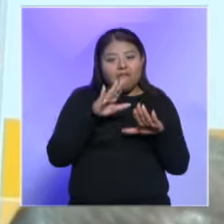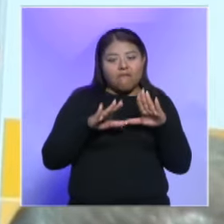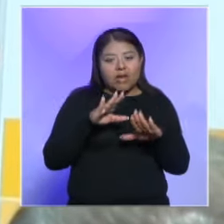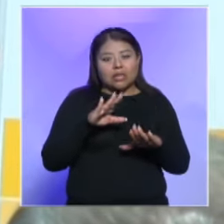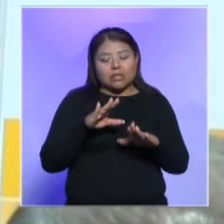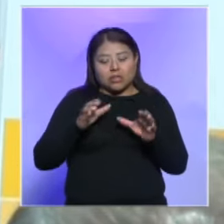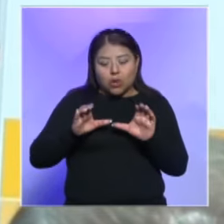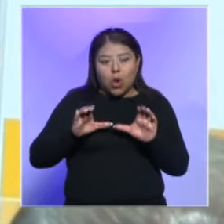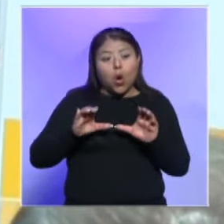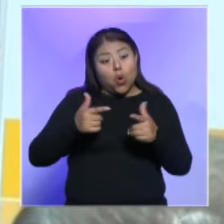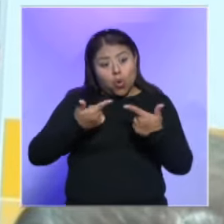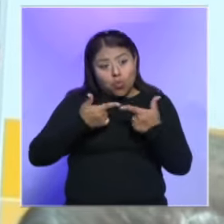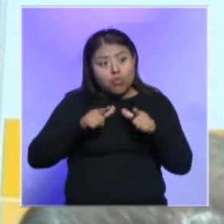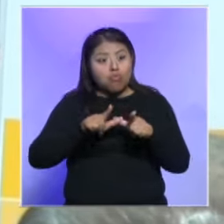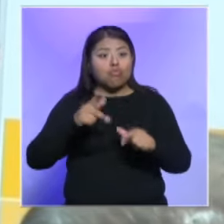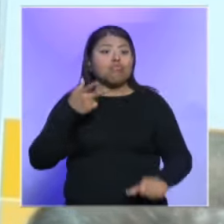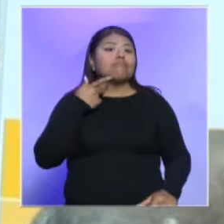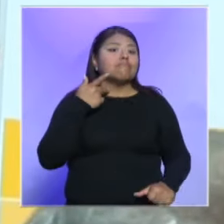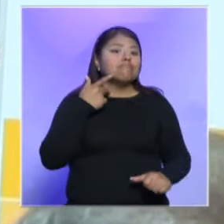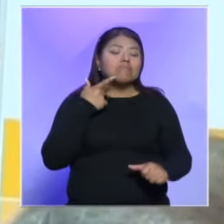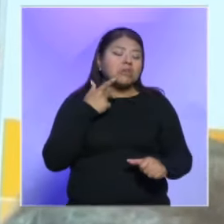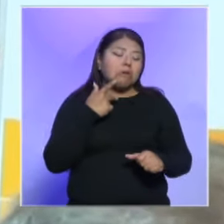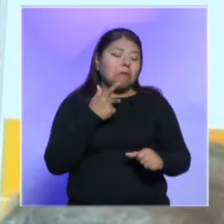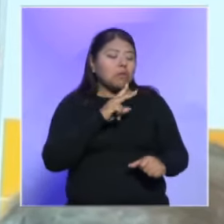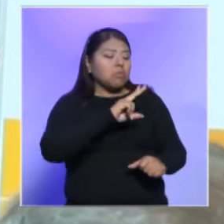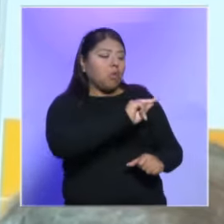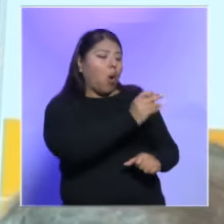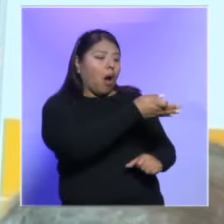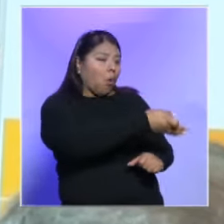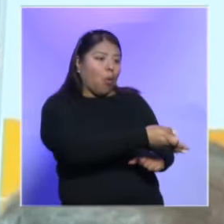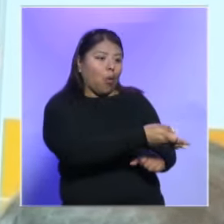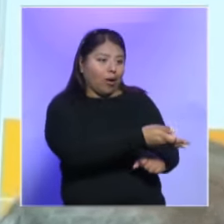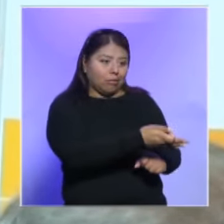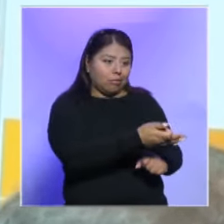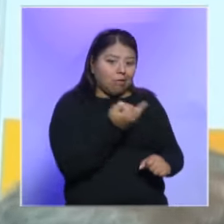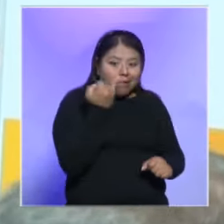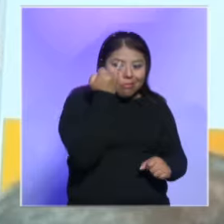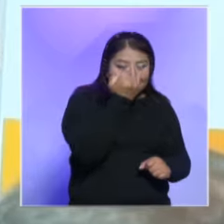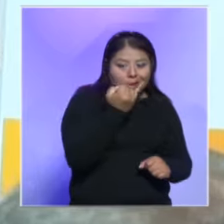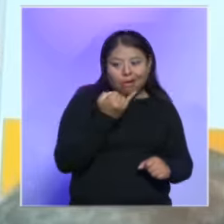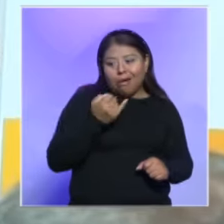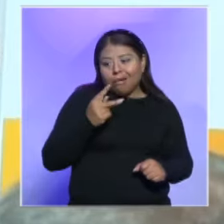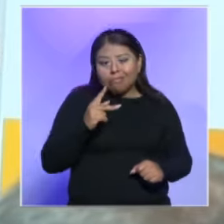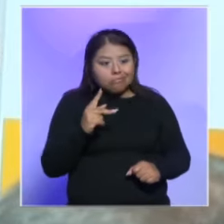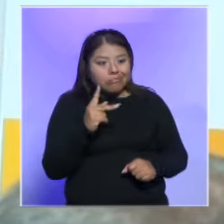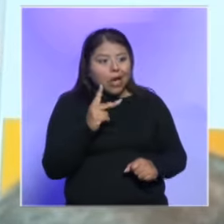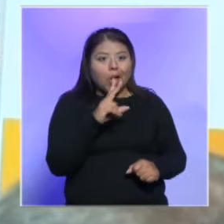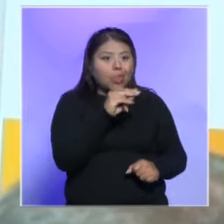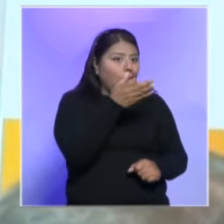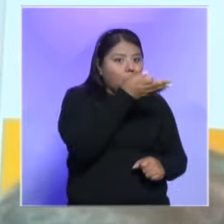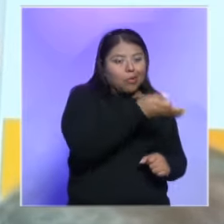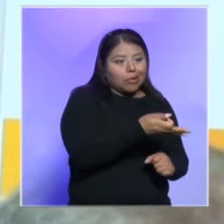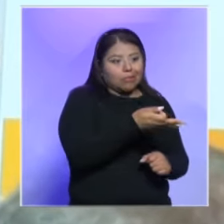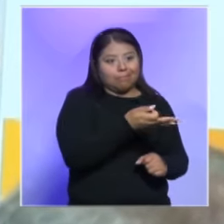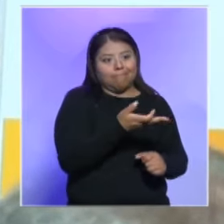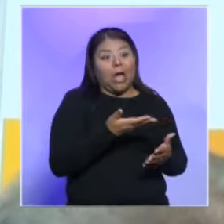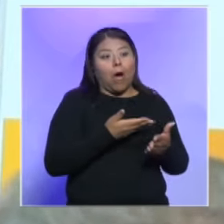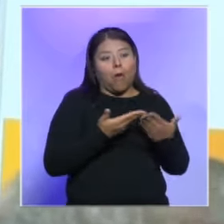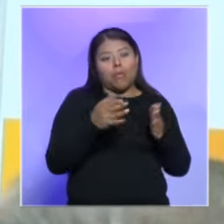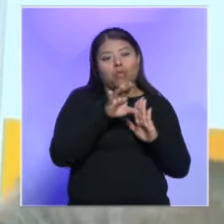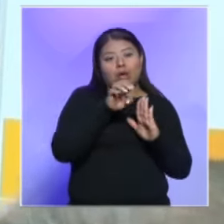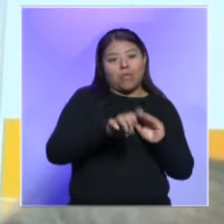o porque no están de acuerdo con ninguna ideología de ningún partido político. Por ejemplo, el caso aquí